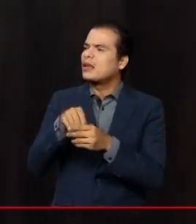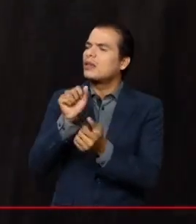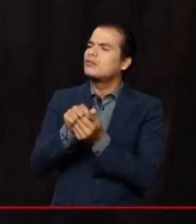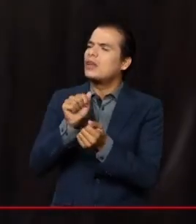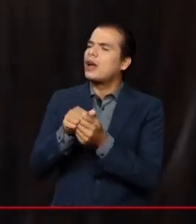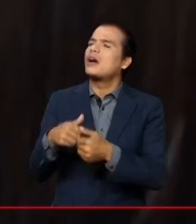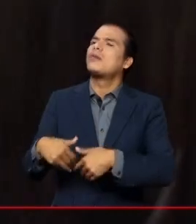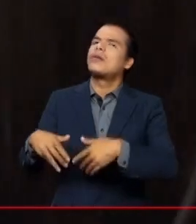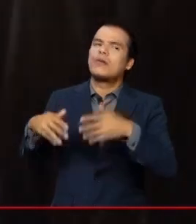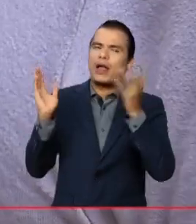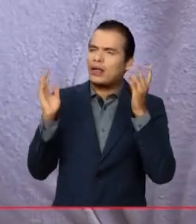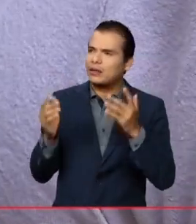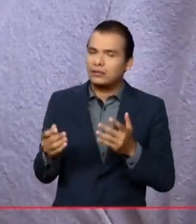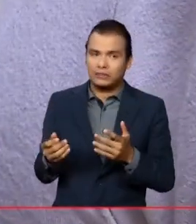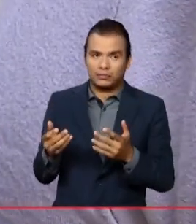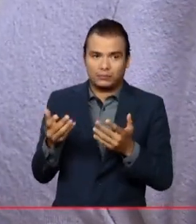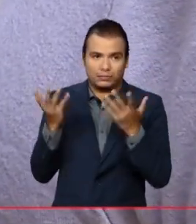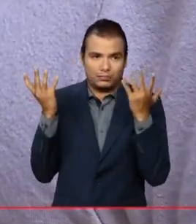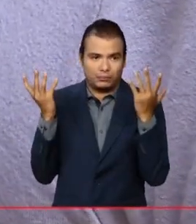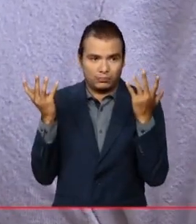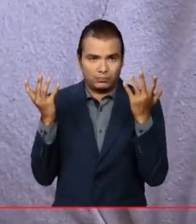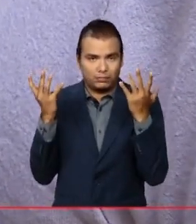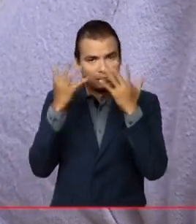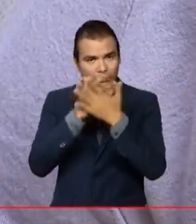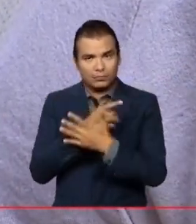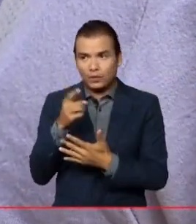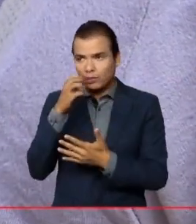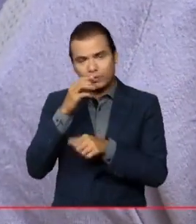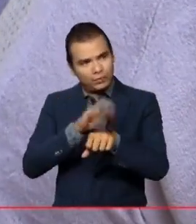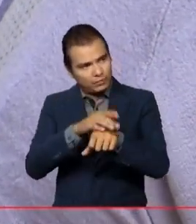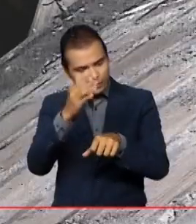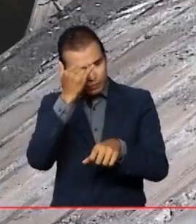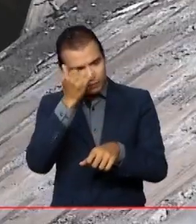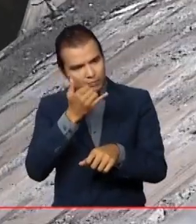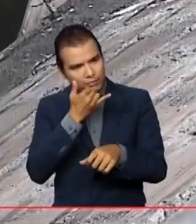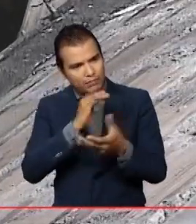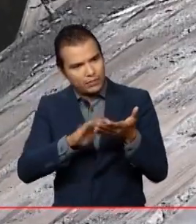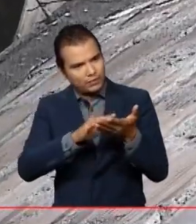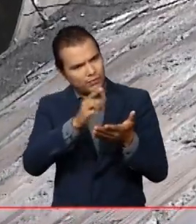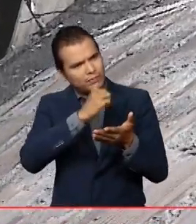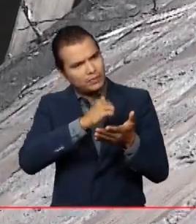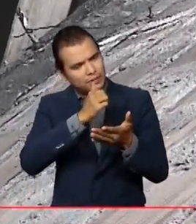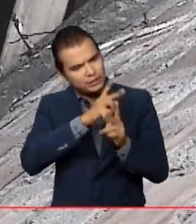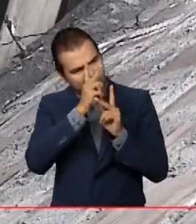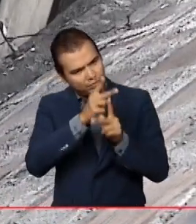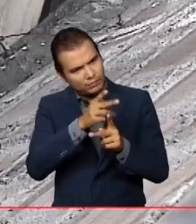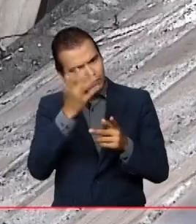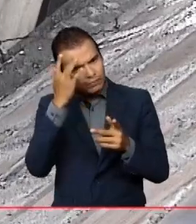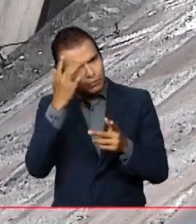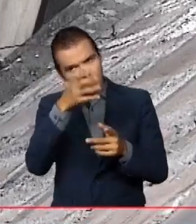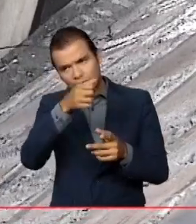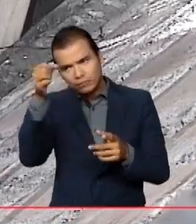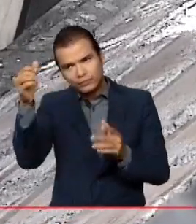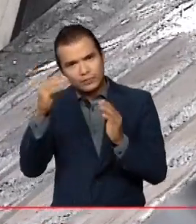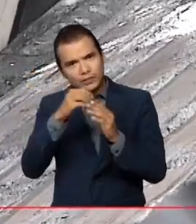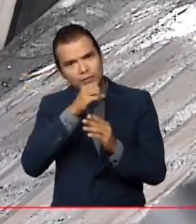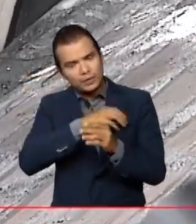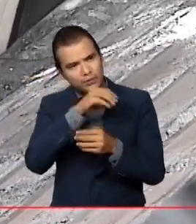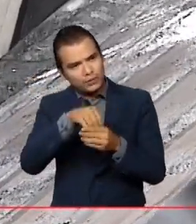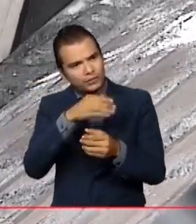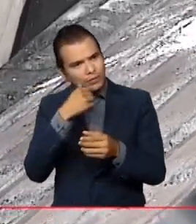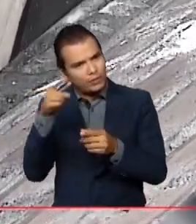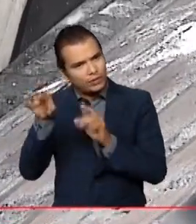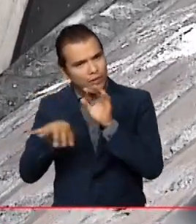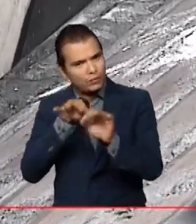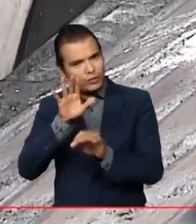metido y él dijo pero es que sí soy sapo pero pues si no le tienen paciencia y no es capaz de tenerla y porque no la llevan a una ancianato donde la